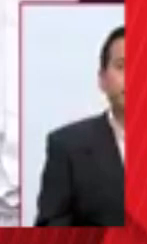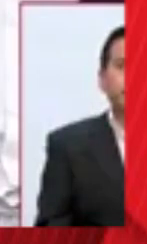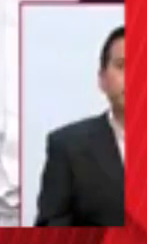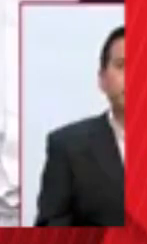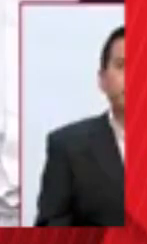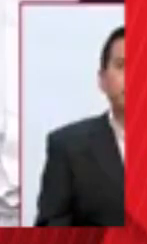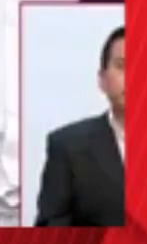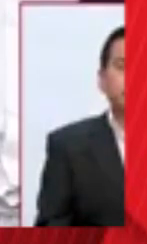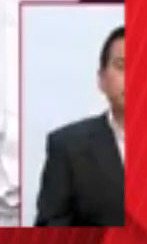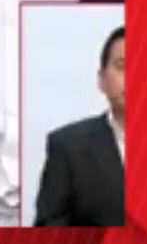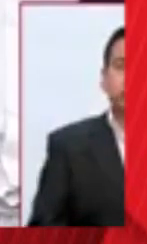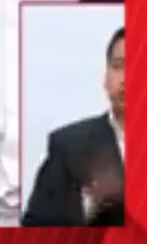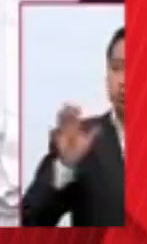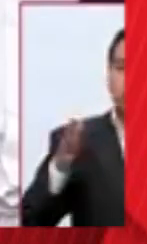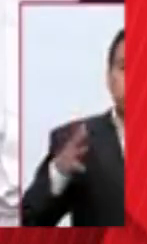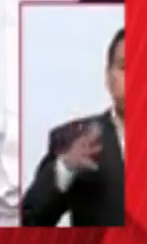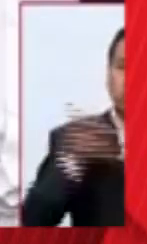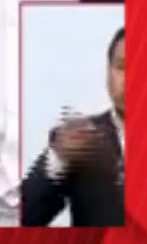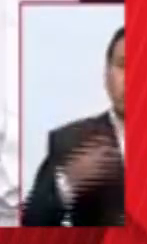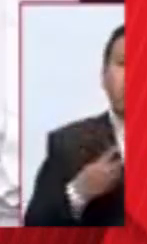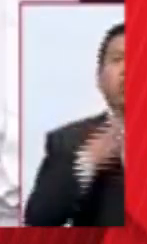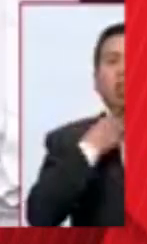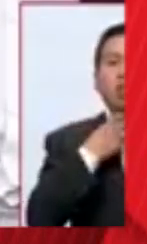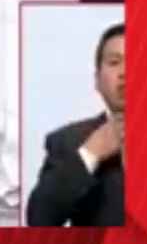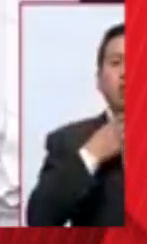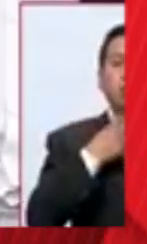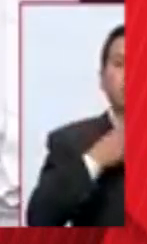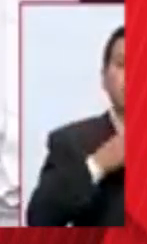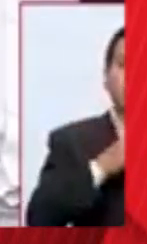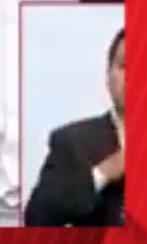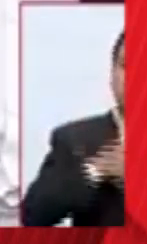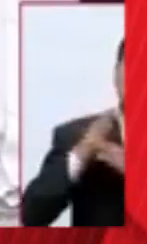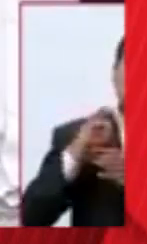Es un revés para el imperio norteamericano. Los